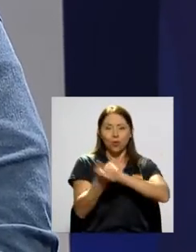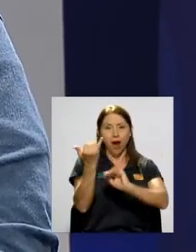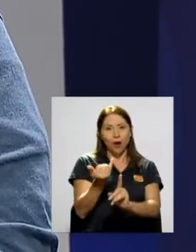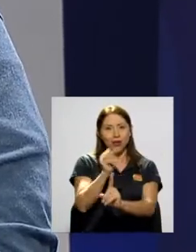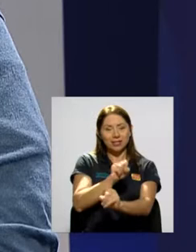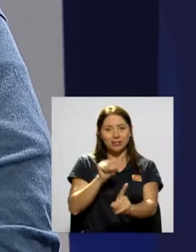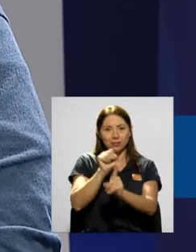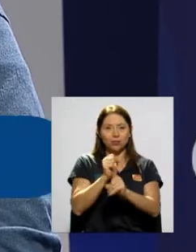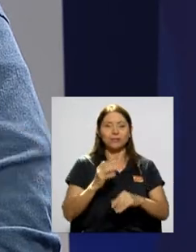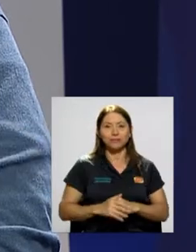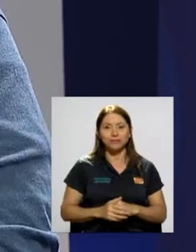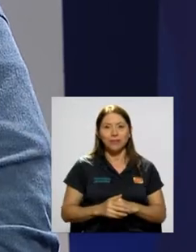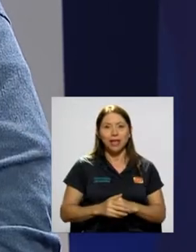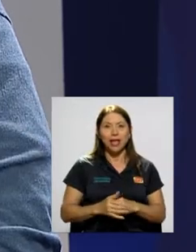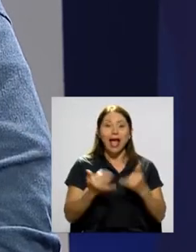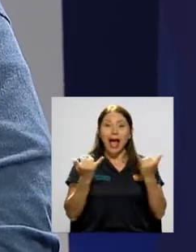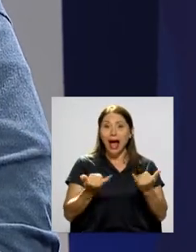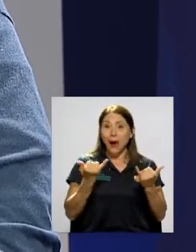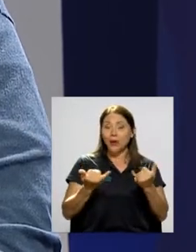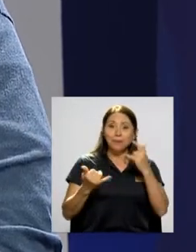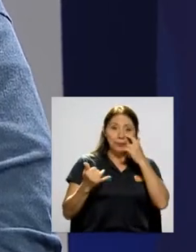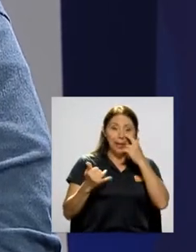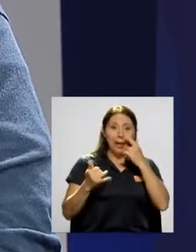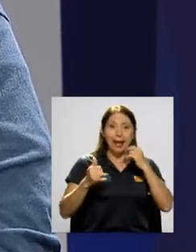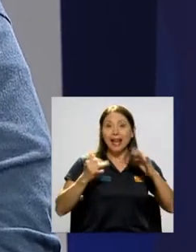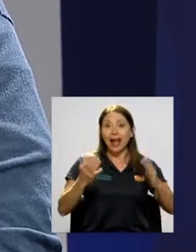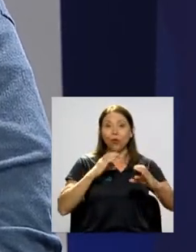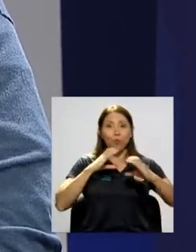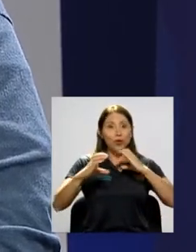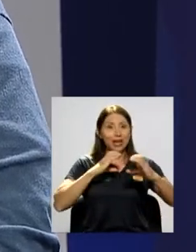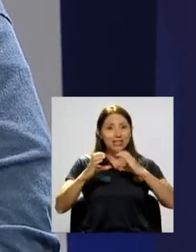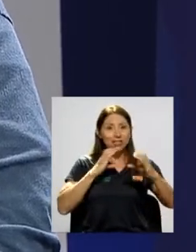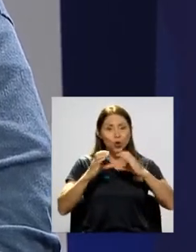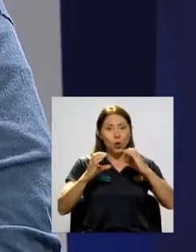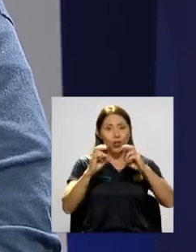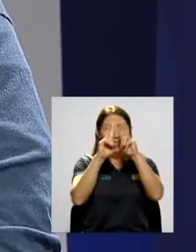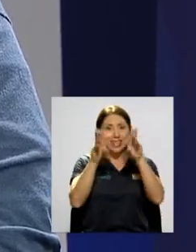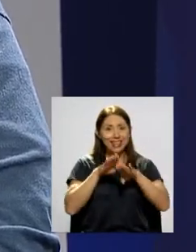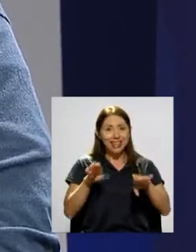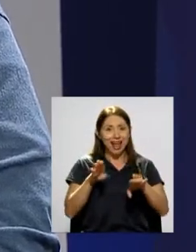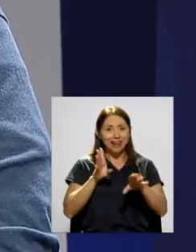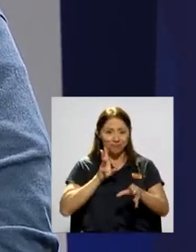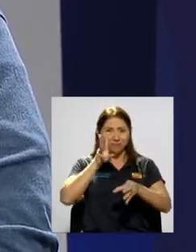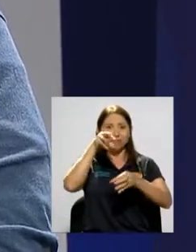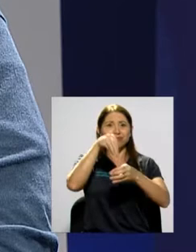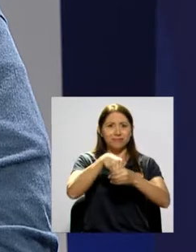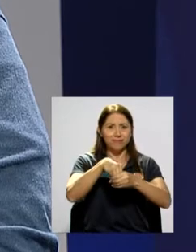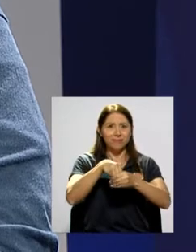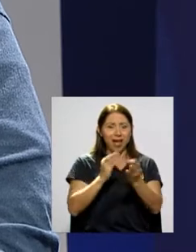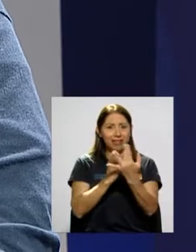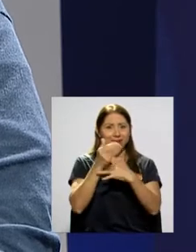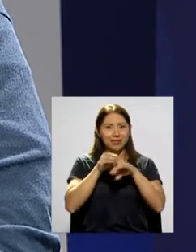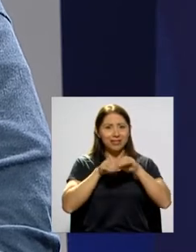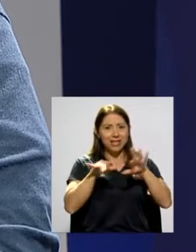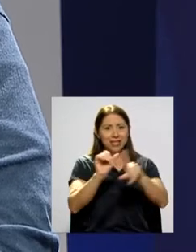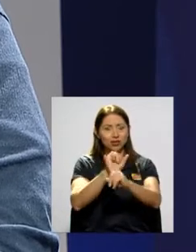La incorporación en el juego político de la comunicación digital, de la comunicación vía redes sociales,